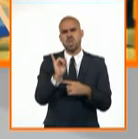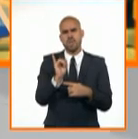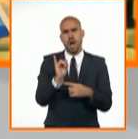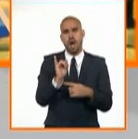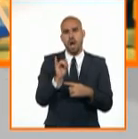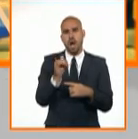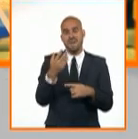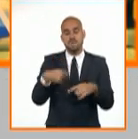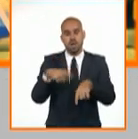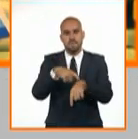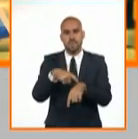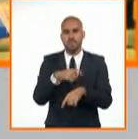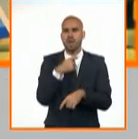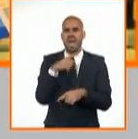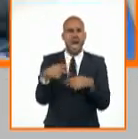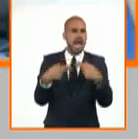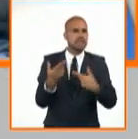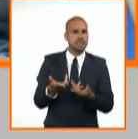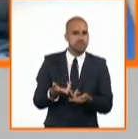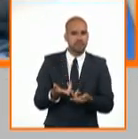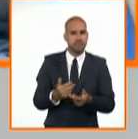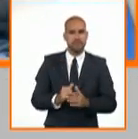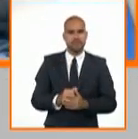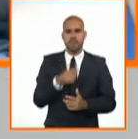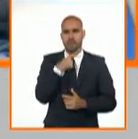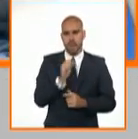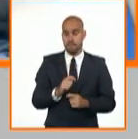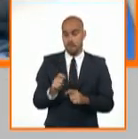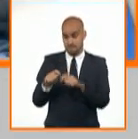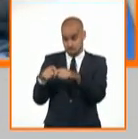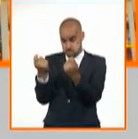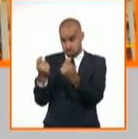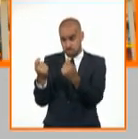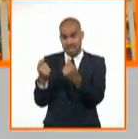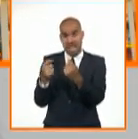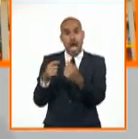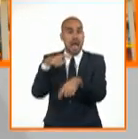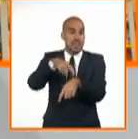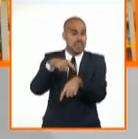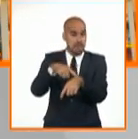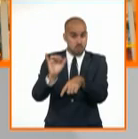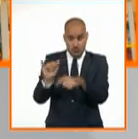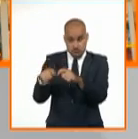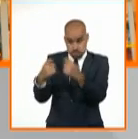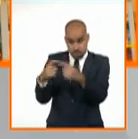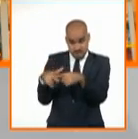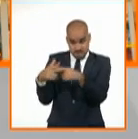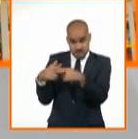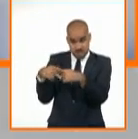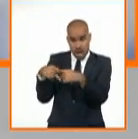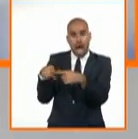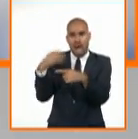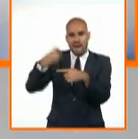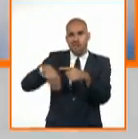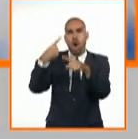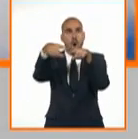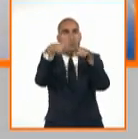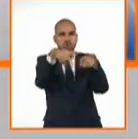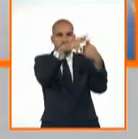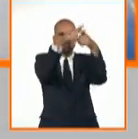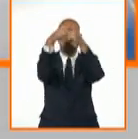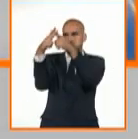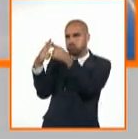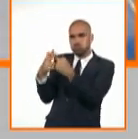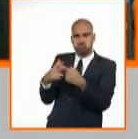que es un mantenimiento que el bloque sale por la avería y durante el tiempo que dura la avería se aprovecha para realizar mantenimiento en otro esquema